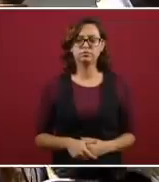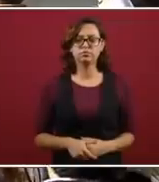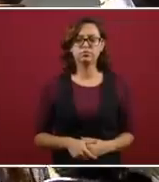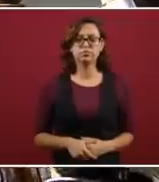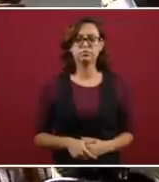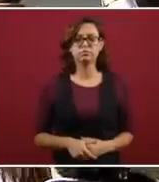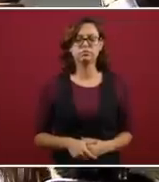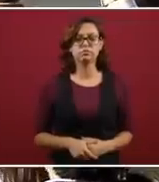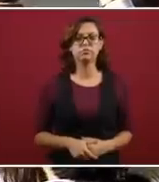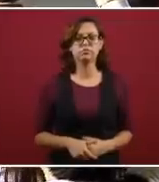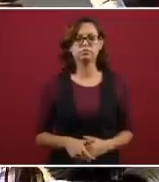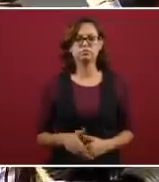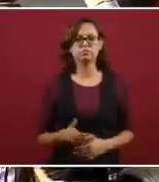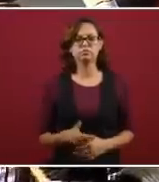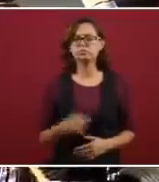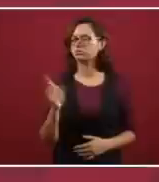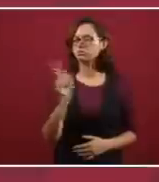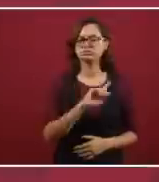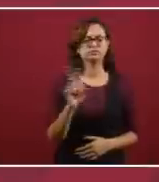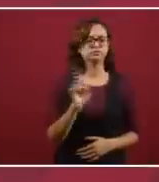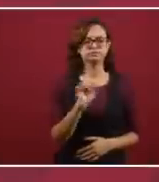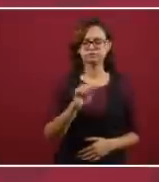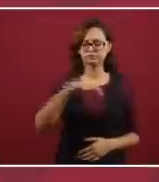No, aquí,